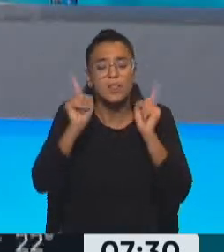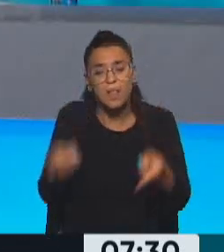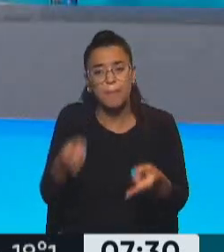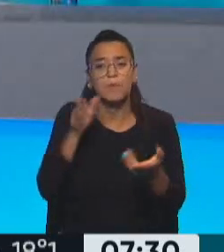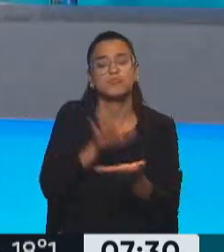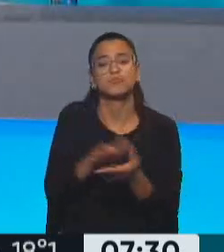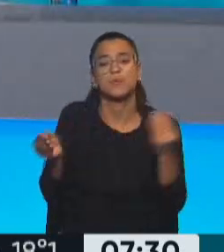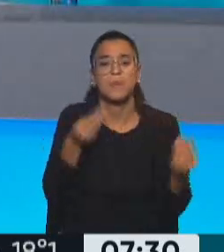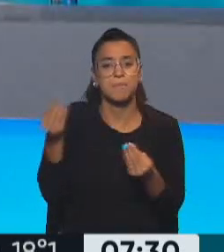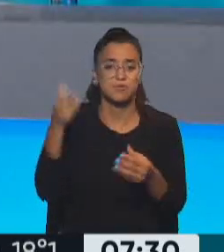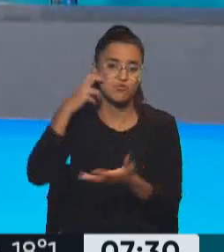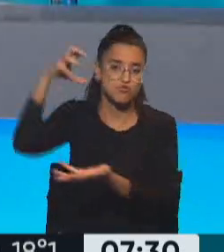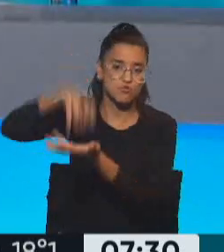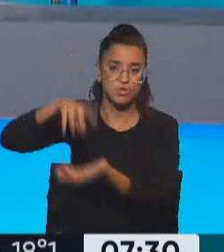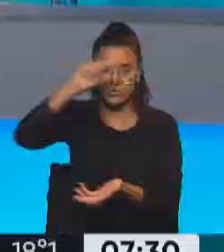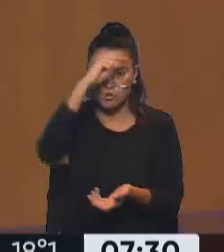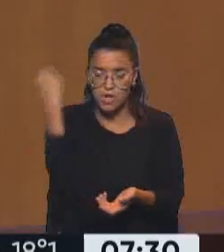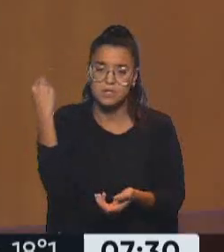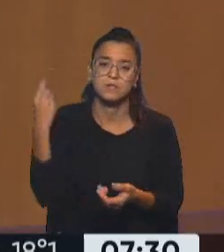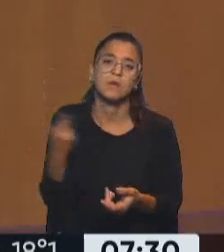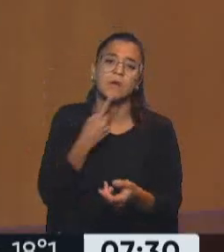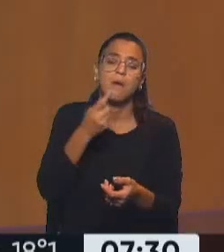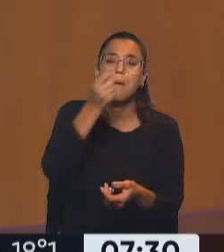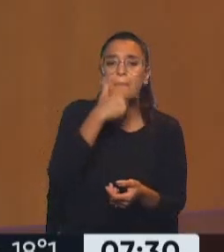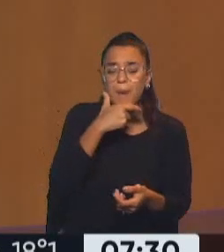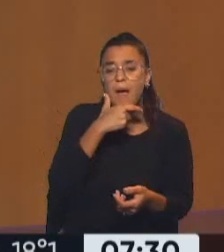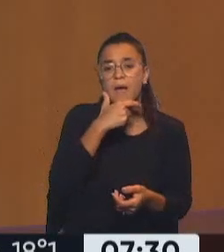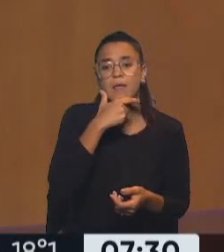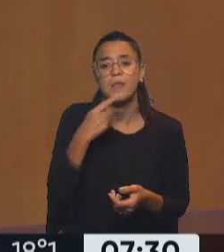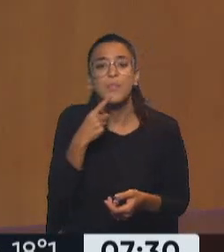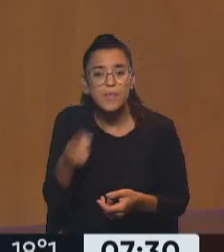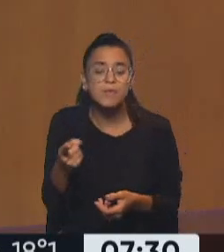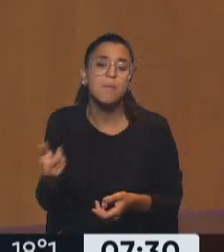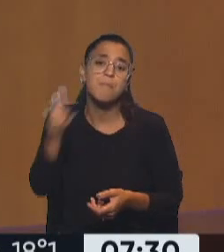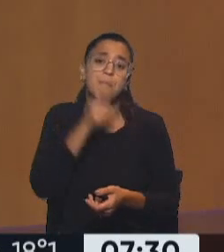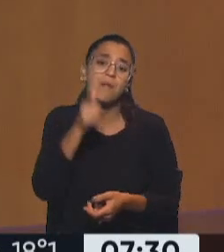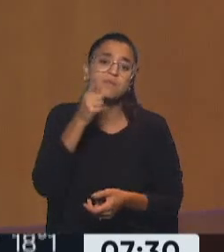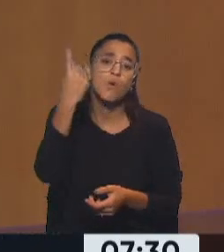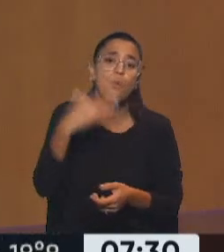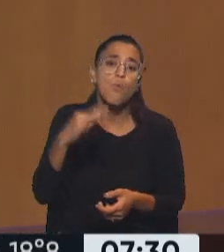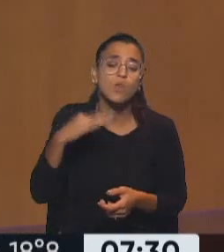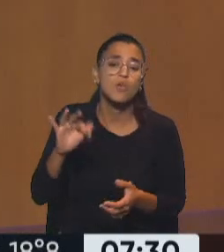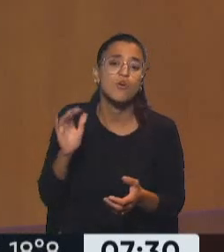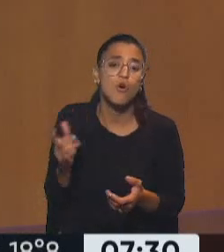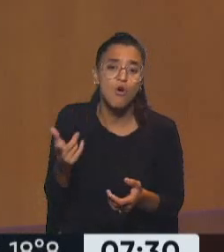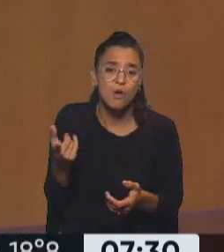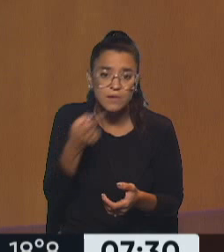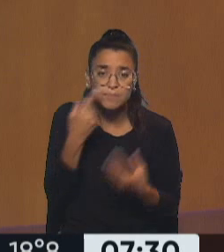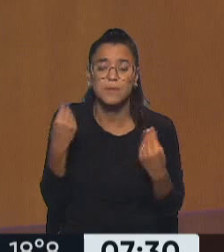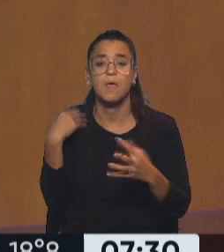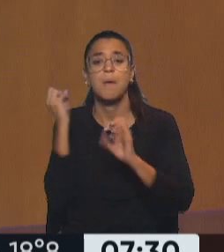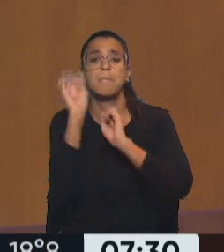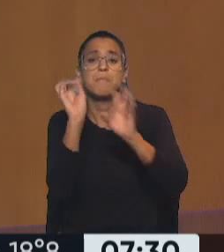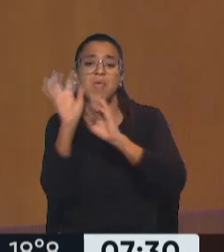los hechos ocurridos allí en el Congreso Nacional, indicando Macri en esa carta que parece que lo único que importaría es cuando hay pedreadas